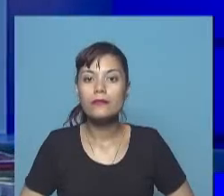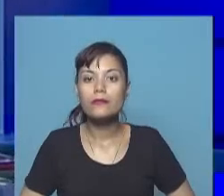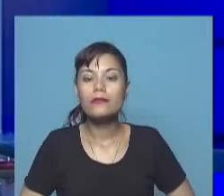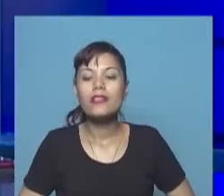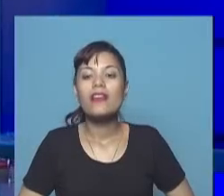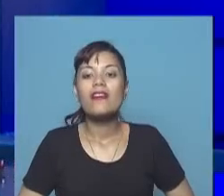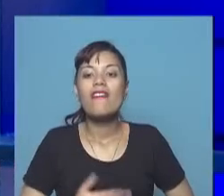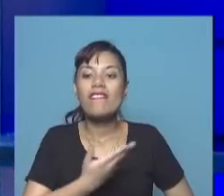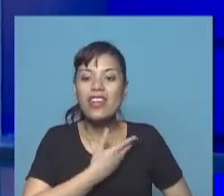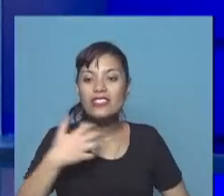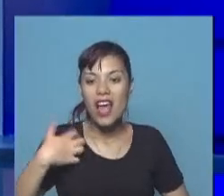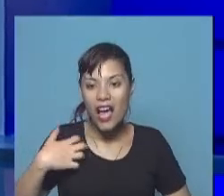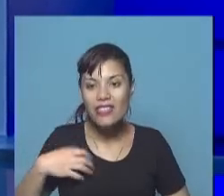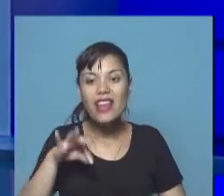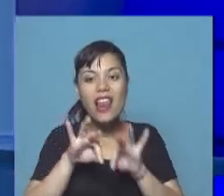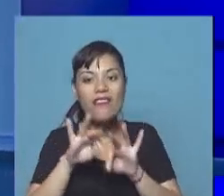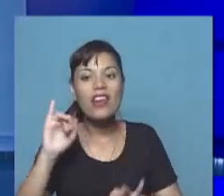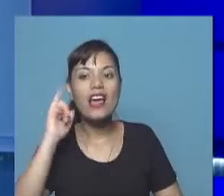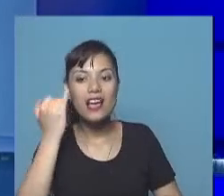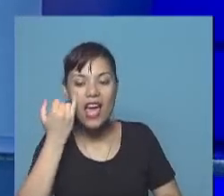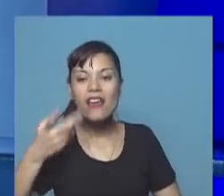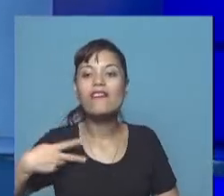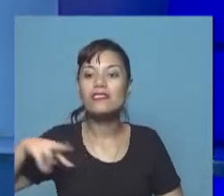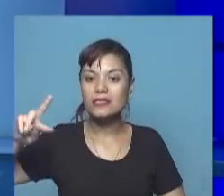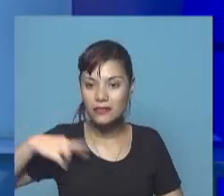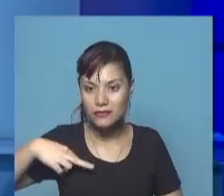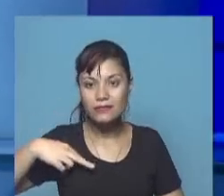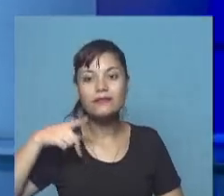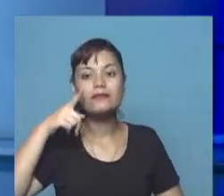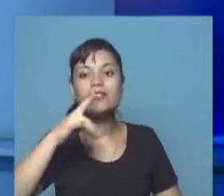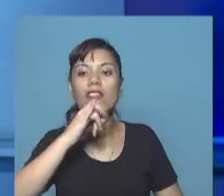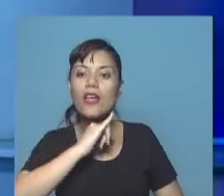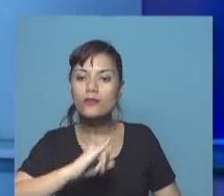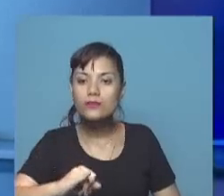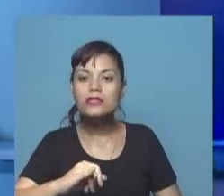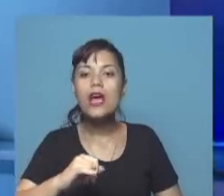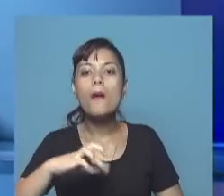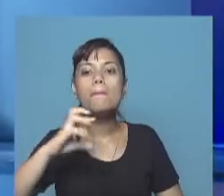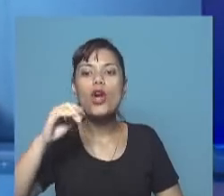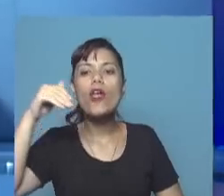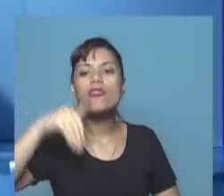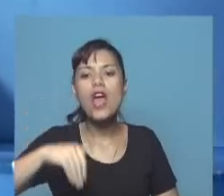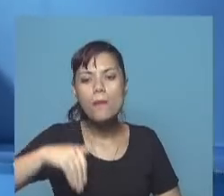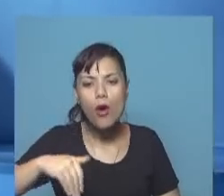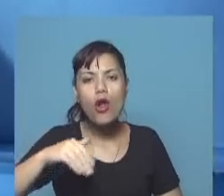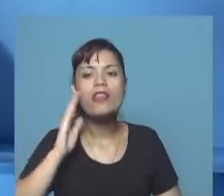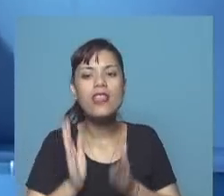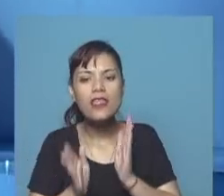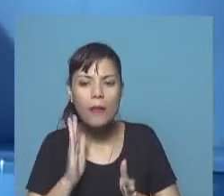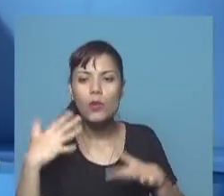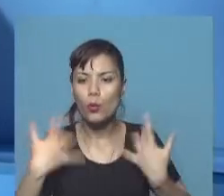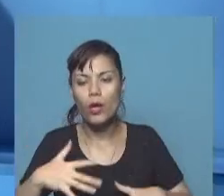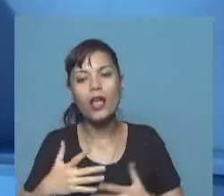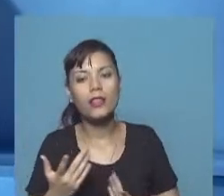La Federación Argentina de Lesbianas, Gays, Bisexuales y Trans denunciaron que el PRO demora el tratamiento urgente,